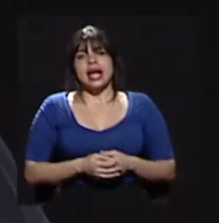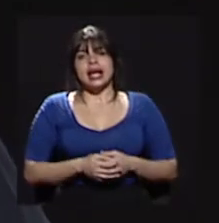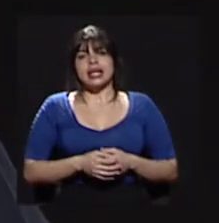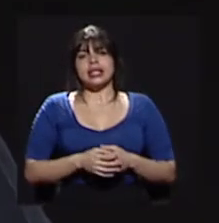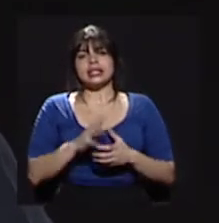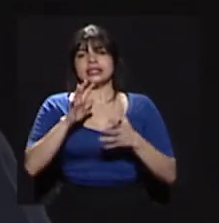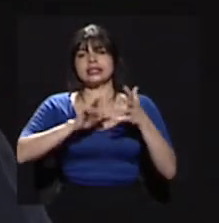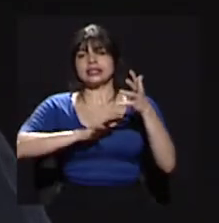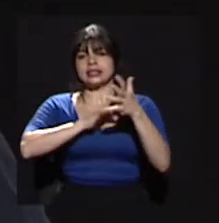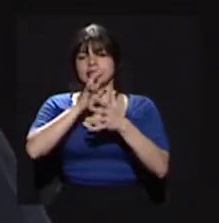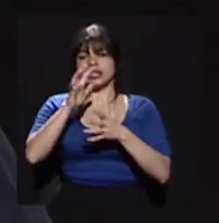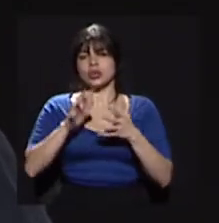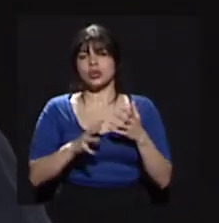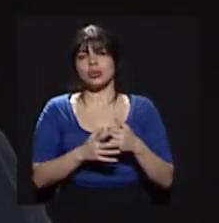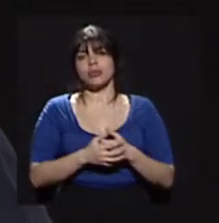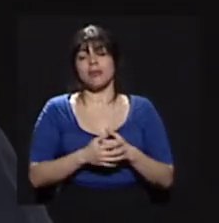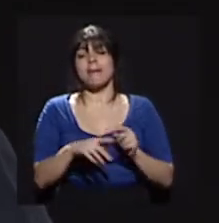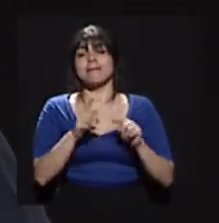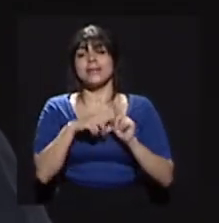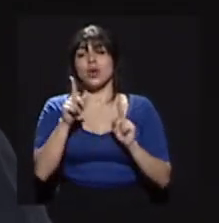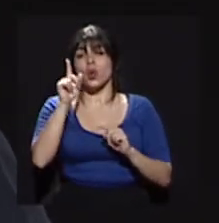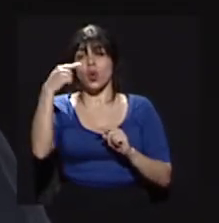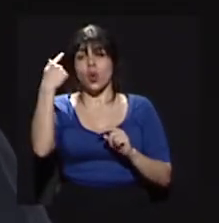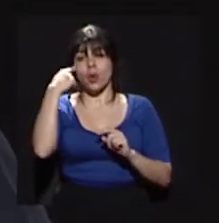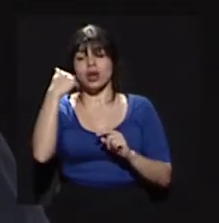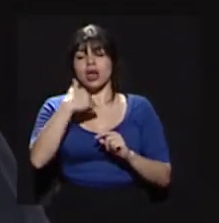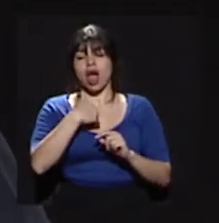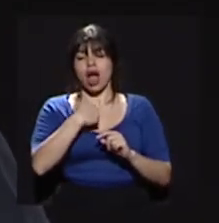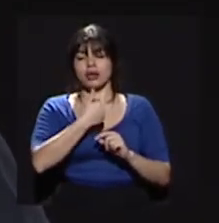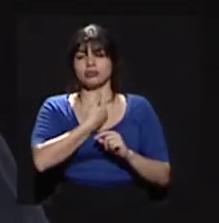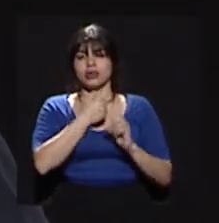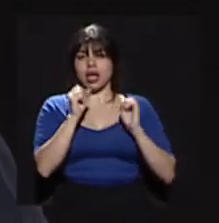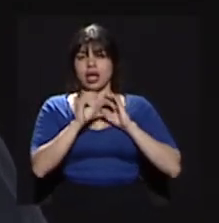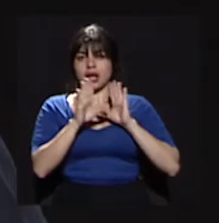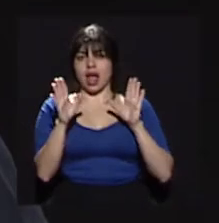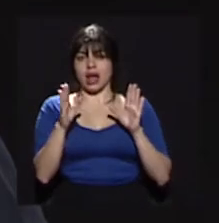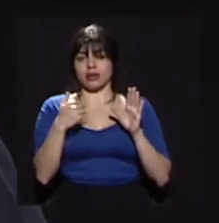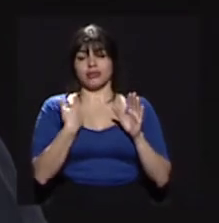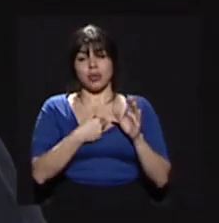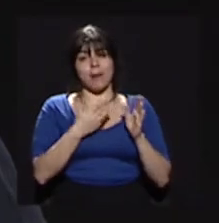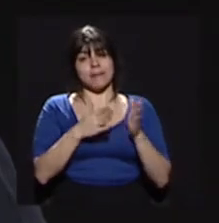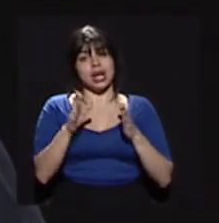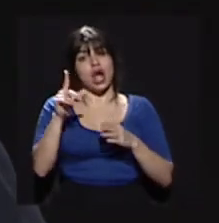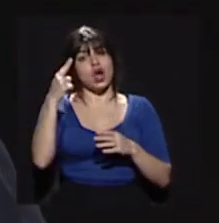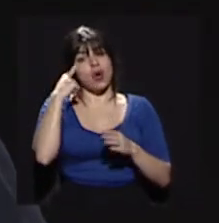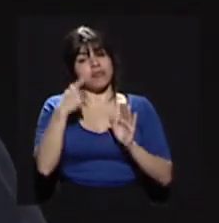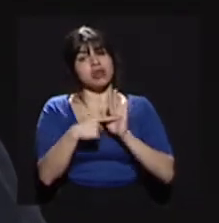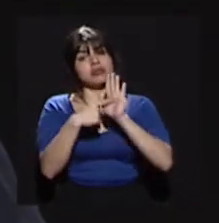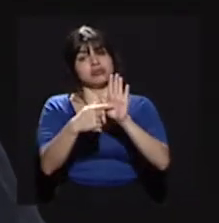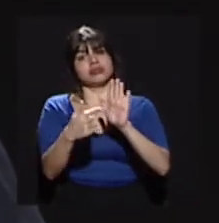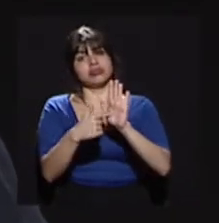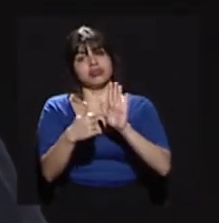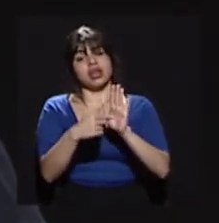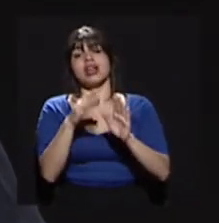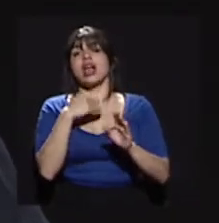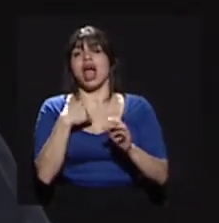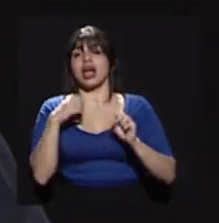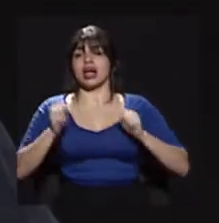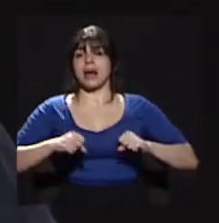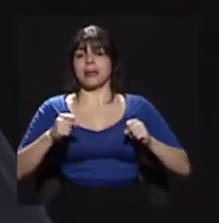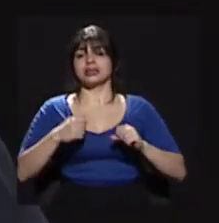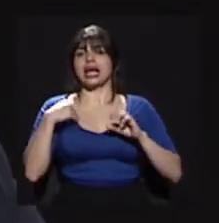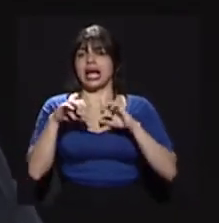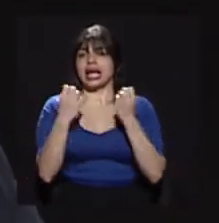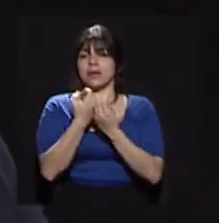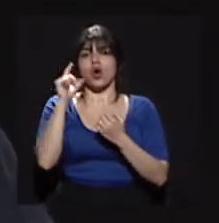incertidumbre digamos pero con un gobierno que tiene claridad y ahí está nuestro plan de gobierno para demostrarlo y tiene capacidad y ahí está el